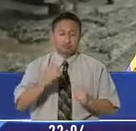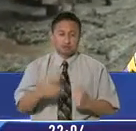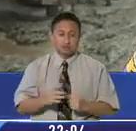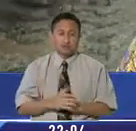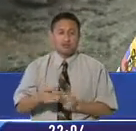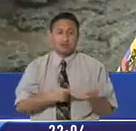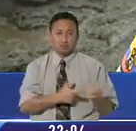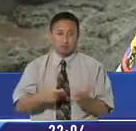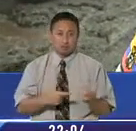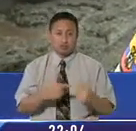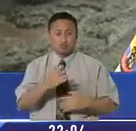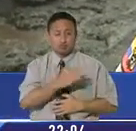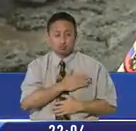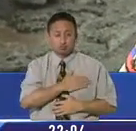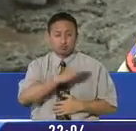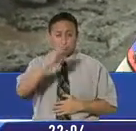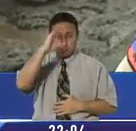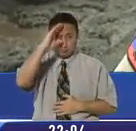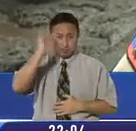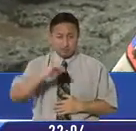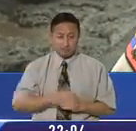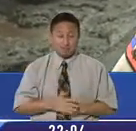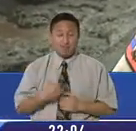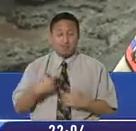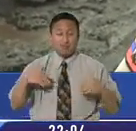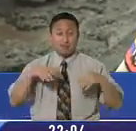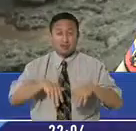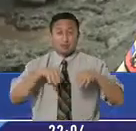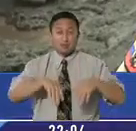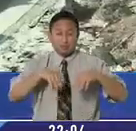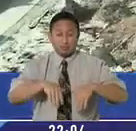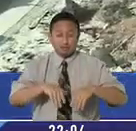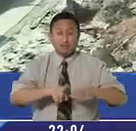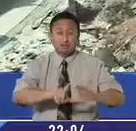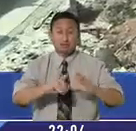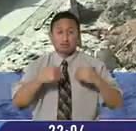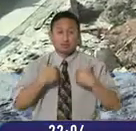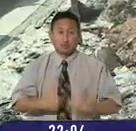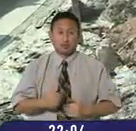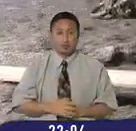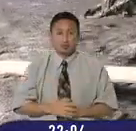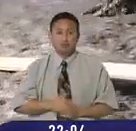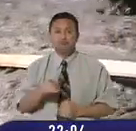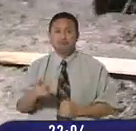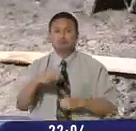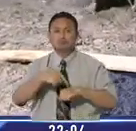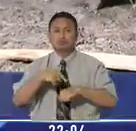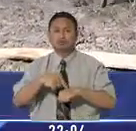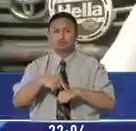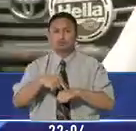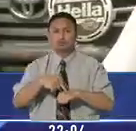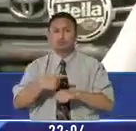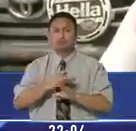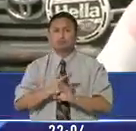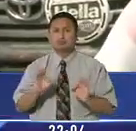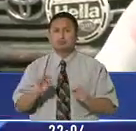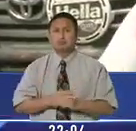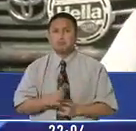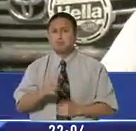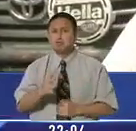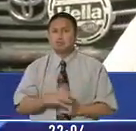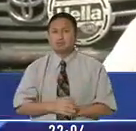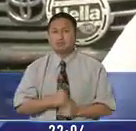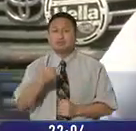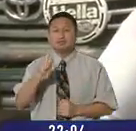Cuerpo de Bomberos. Nosotros, a través de los canales, como 6 cuerpos que se han rescatado. ¿Pero cuánto tiempo más tomará remover los escombros? Nos